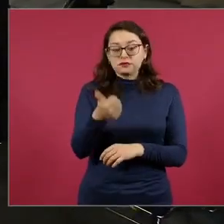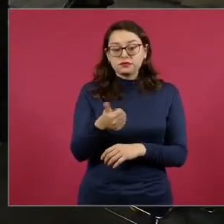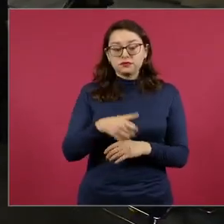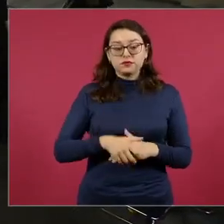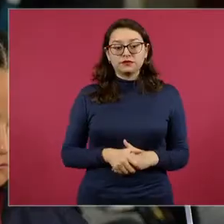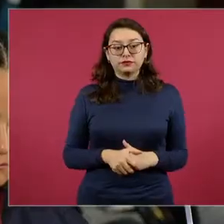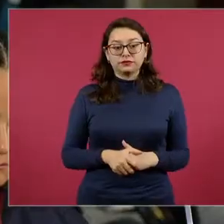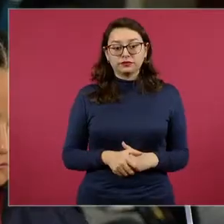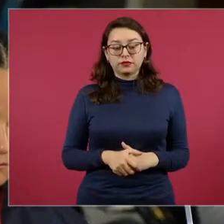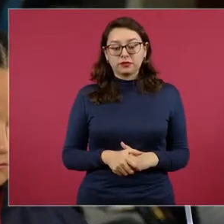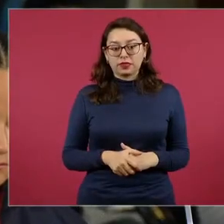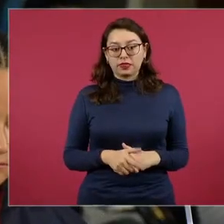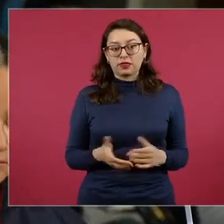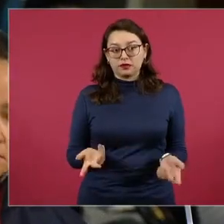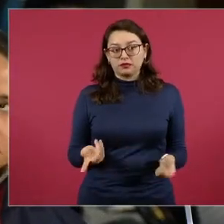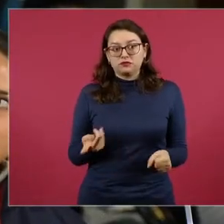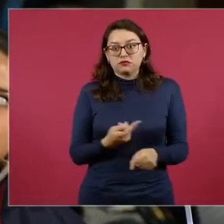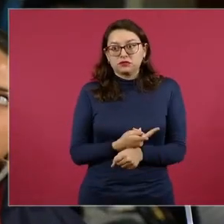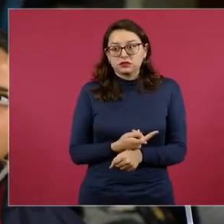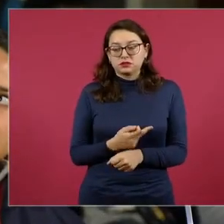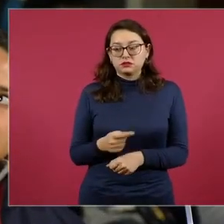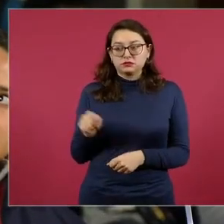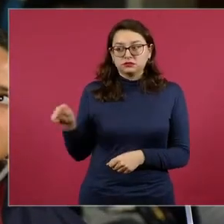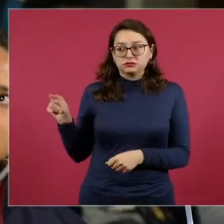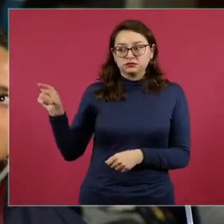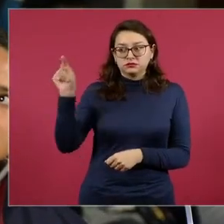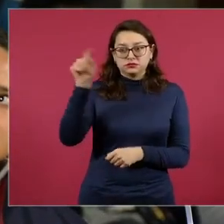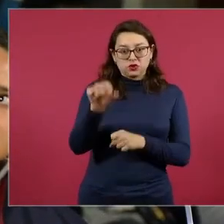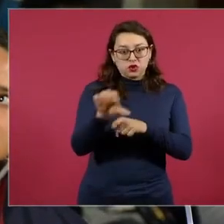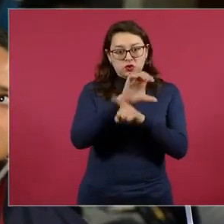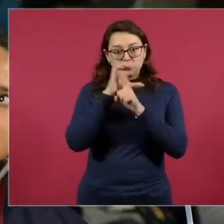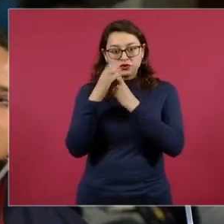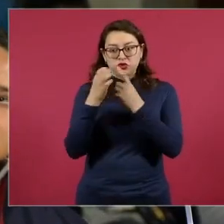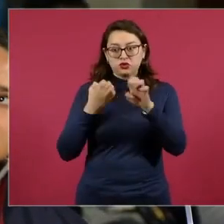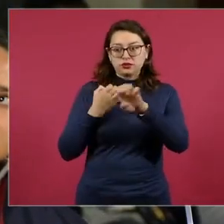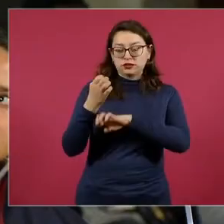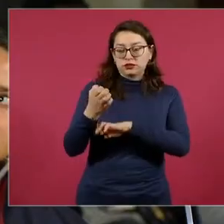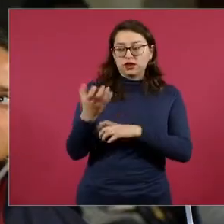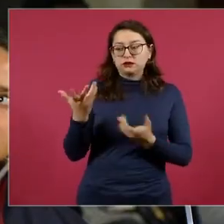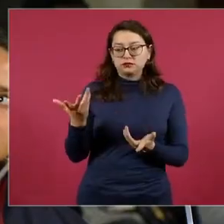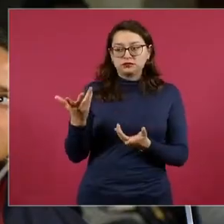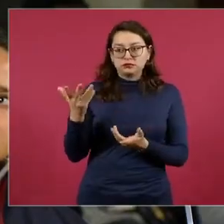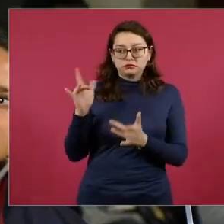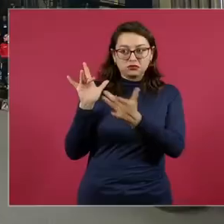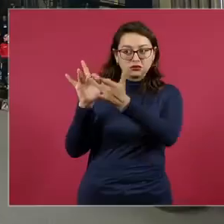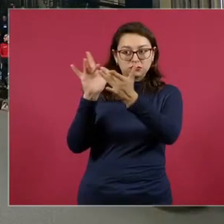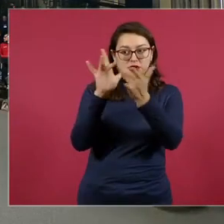qué no se está consultando a las comisiones estatales de búsqueda?